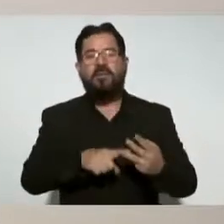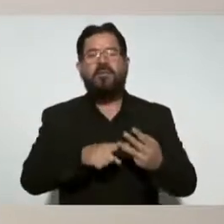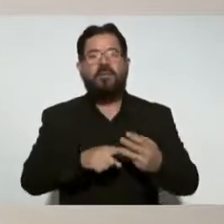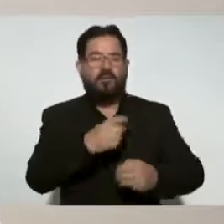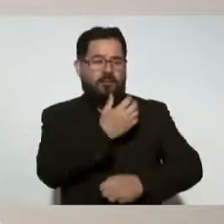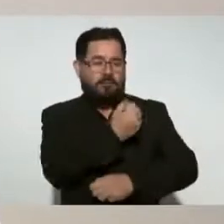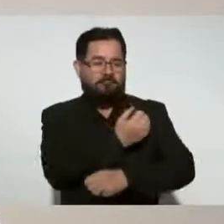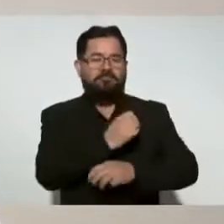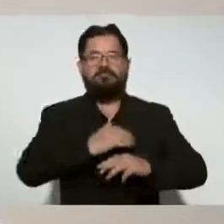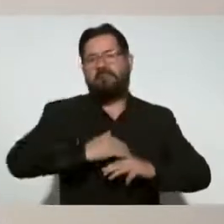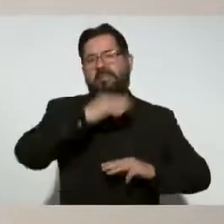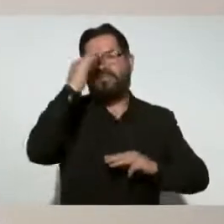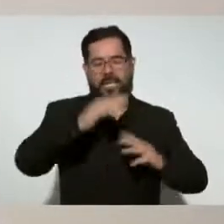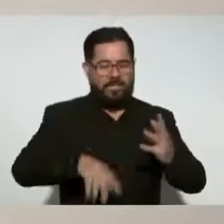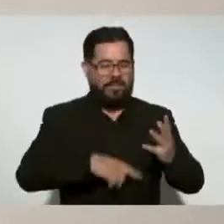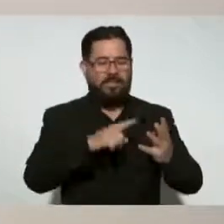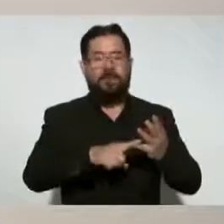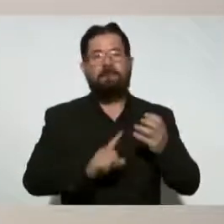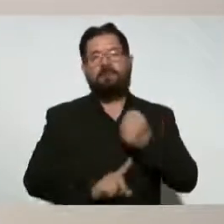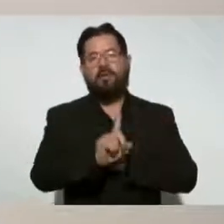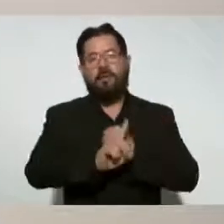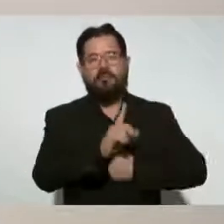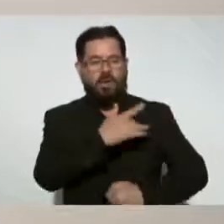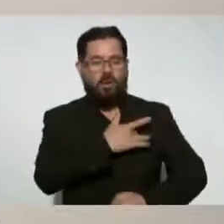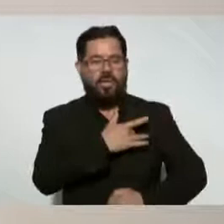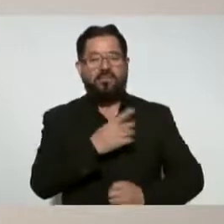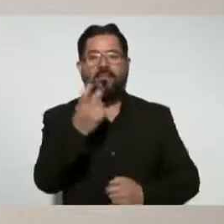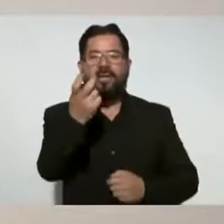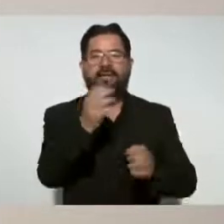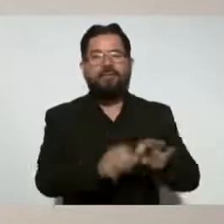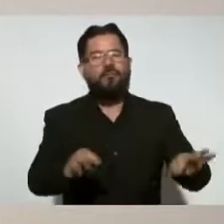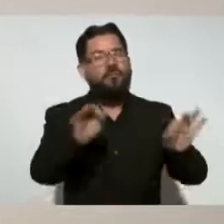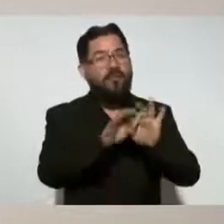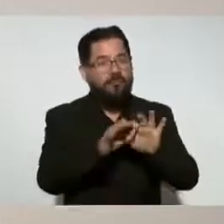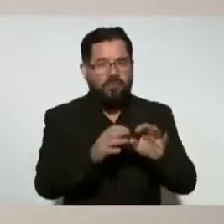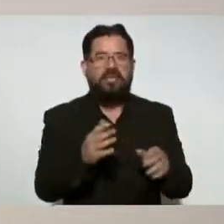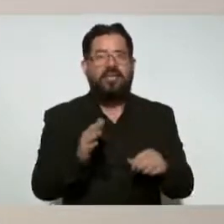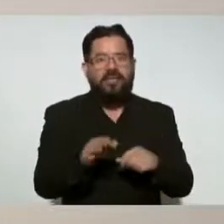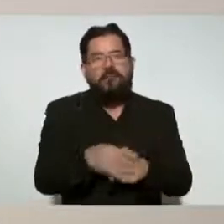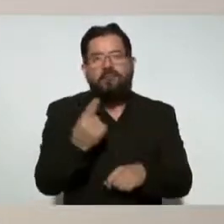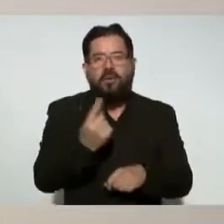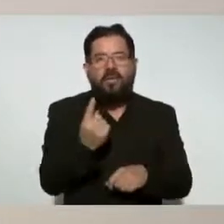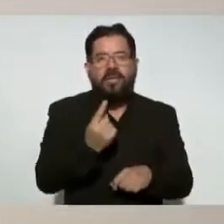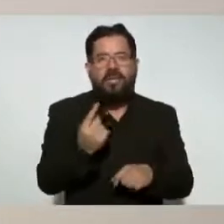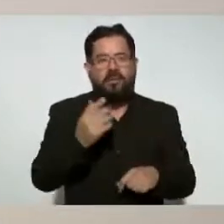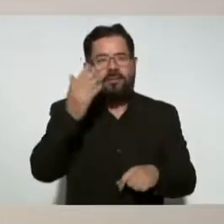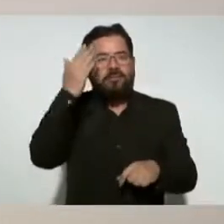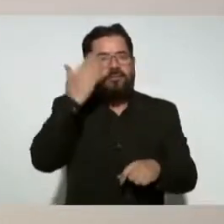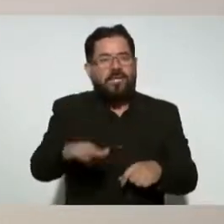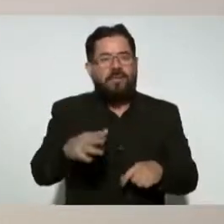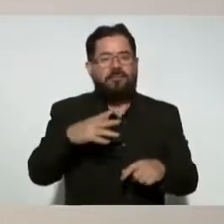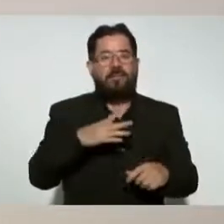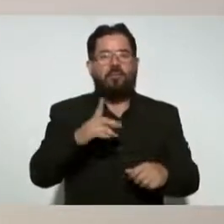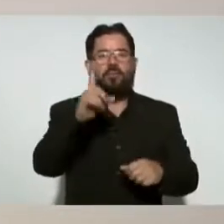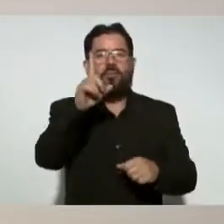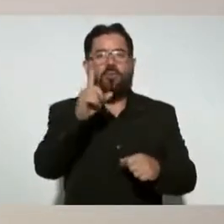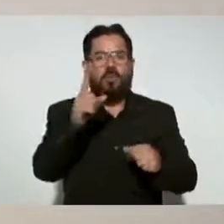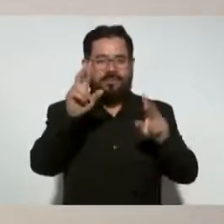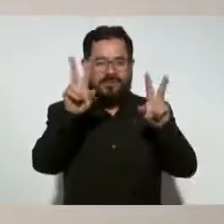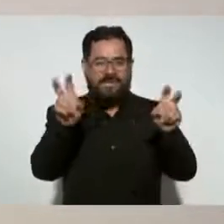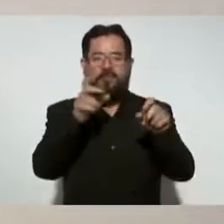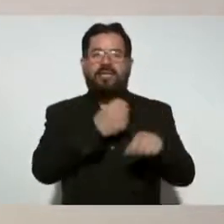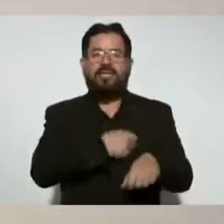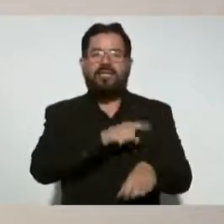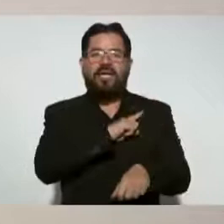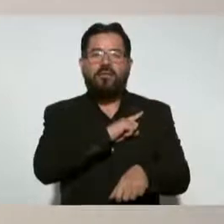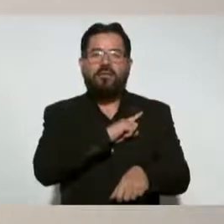cardíacos. Esto, desde luego, es muy importante porque aquí se ataca de fondo la raíz de la salud y